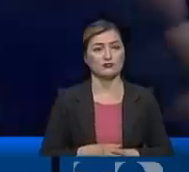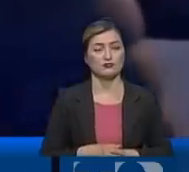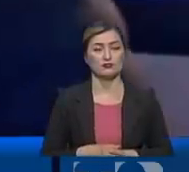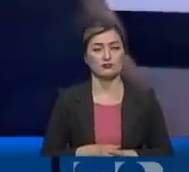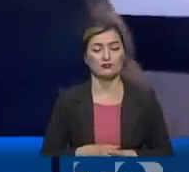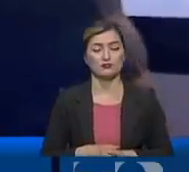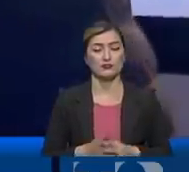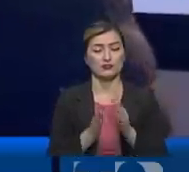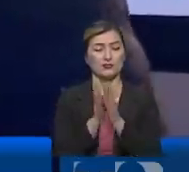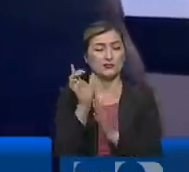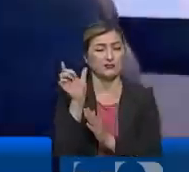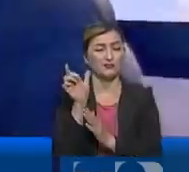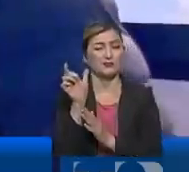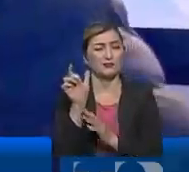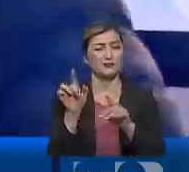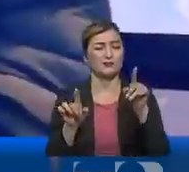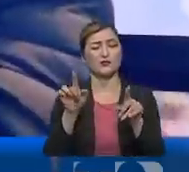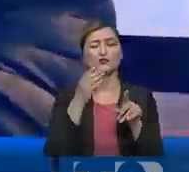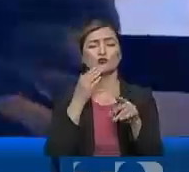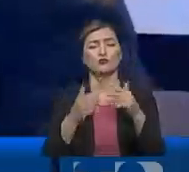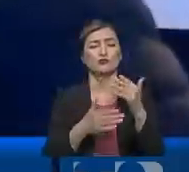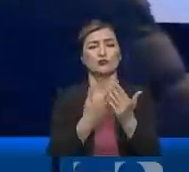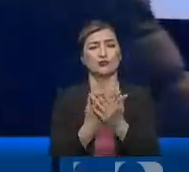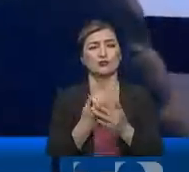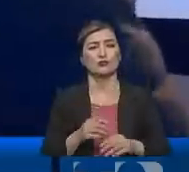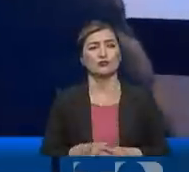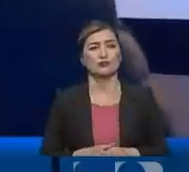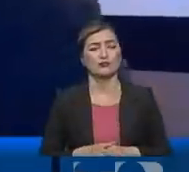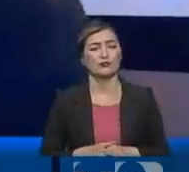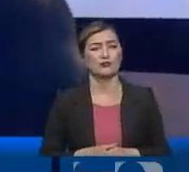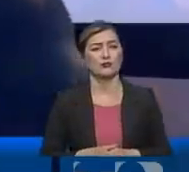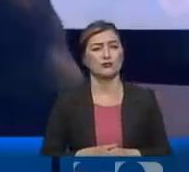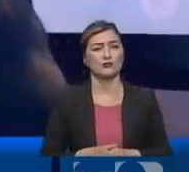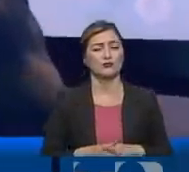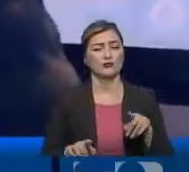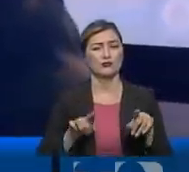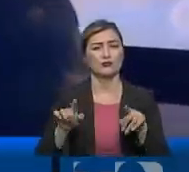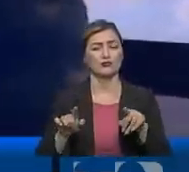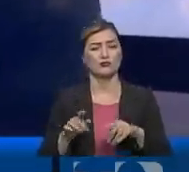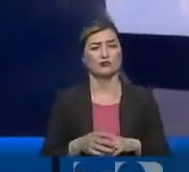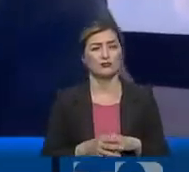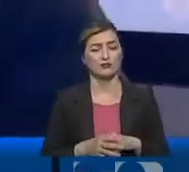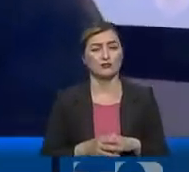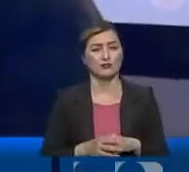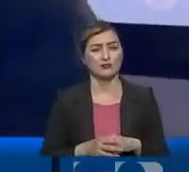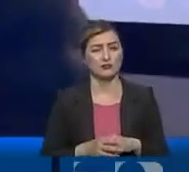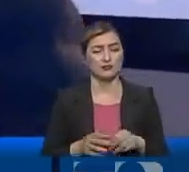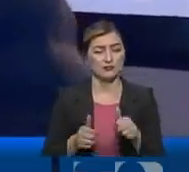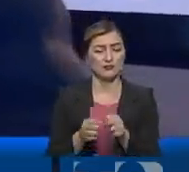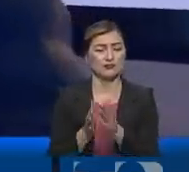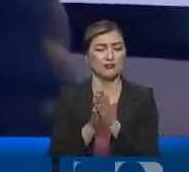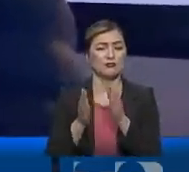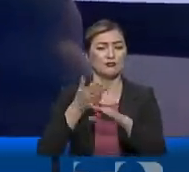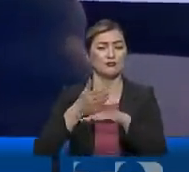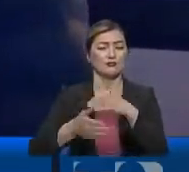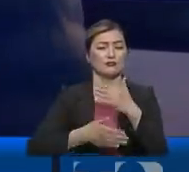el documento. ¿Están realizando esto de forma aleatoria o a todos los pasajeros? Aleatoria, ahorita aleatoriamente. Ya como estamos dando seguimiento, ya estamos solicitando a